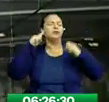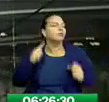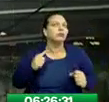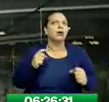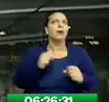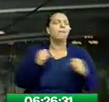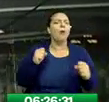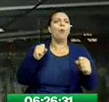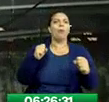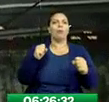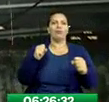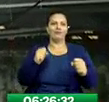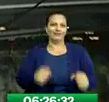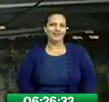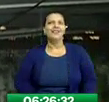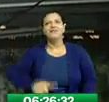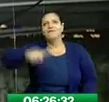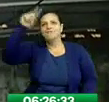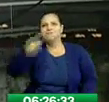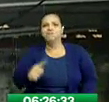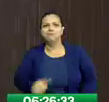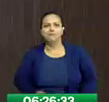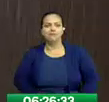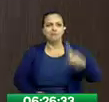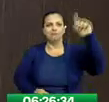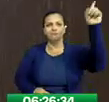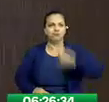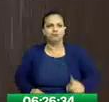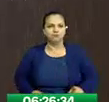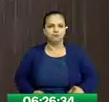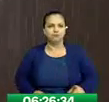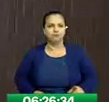¿no? El sonido. El sonido, porque primero viene el rayo.